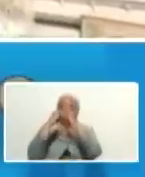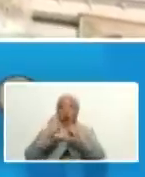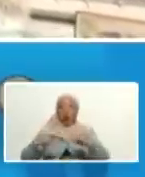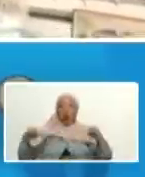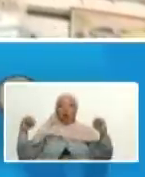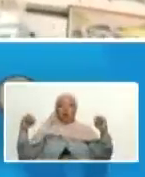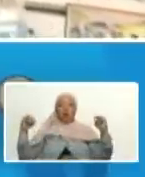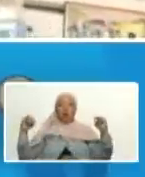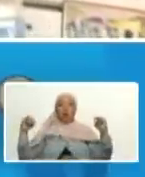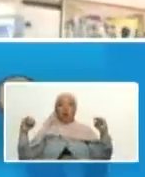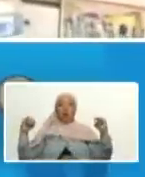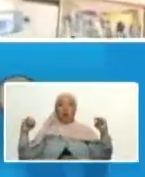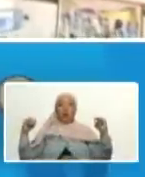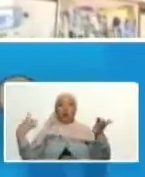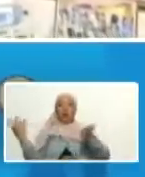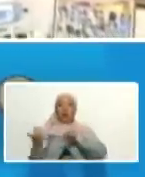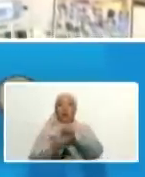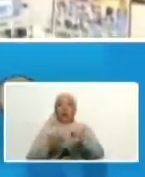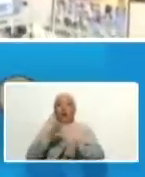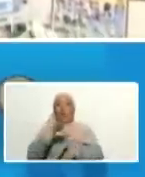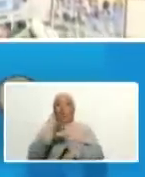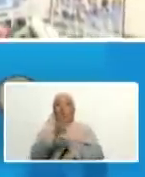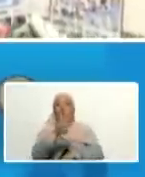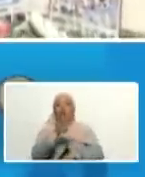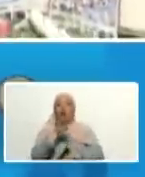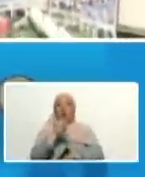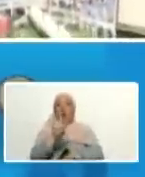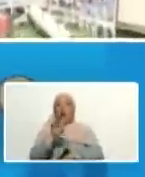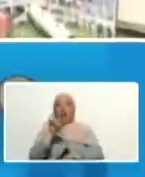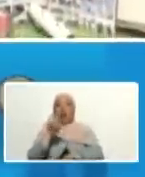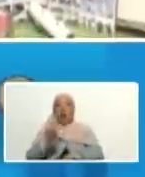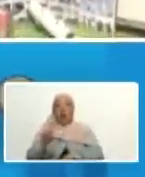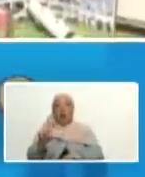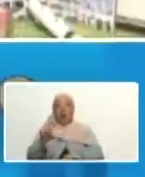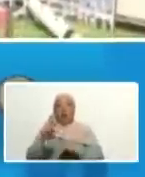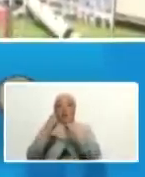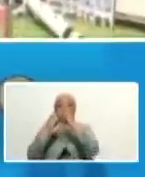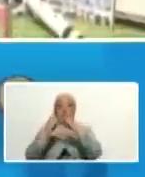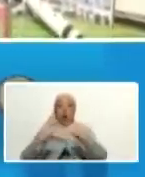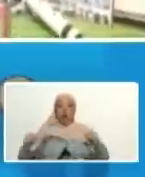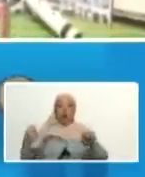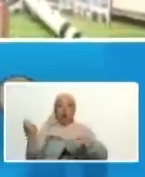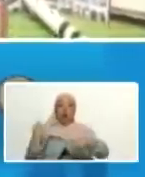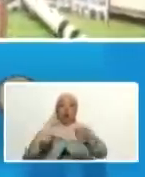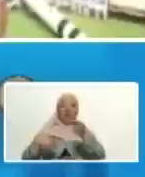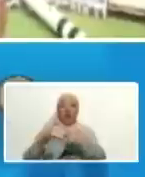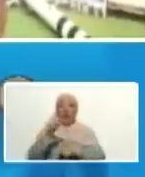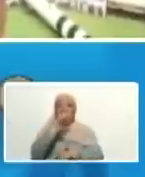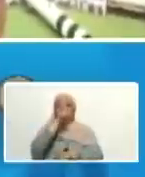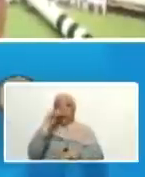criminales. Se han destruido 441 campamentos de bandas criminales,